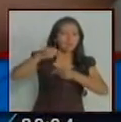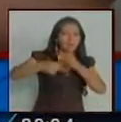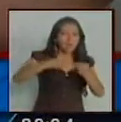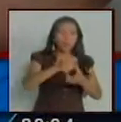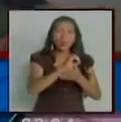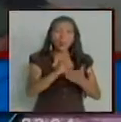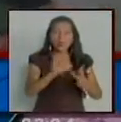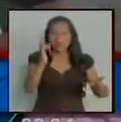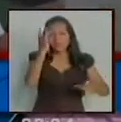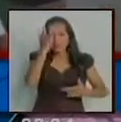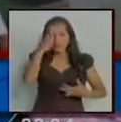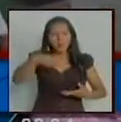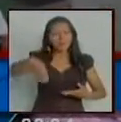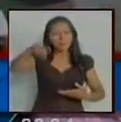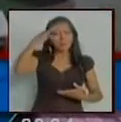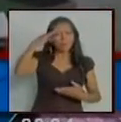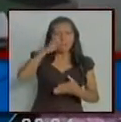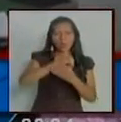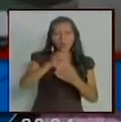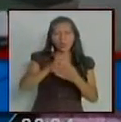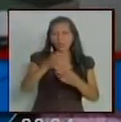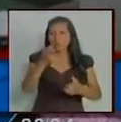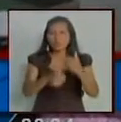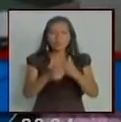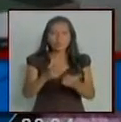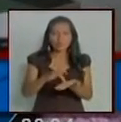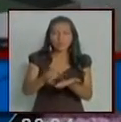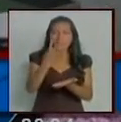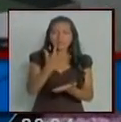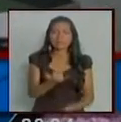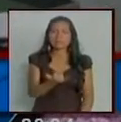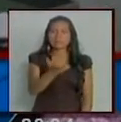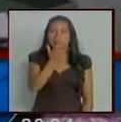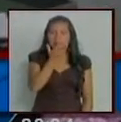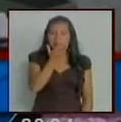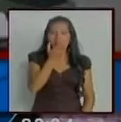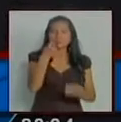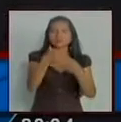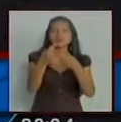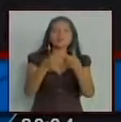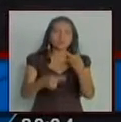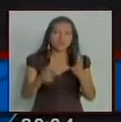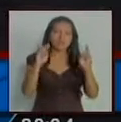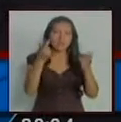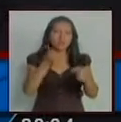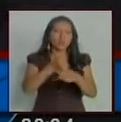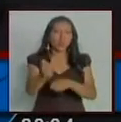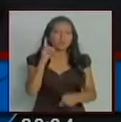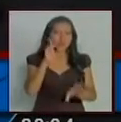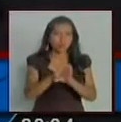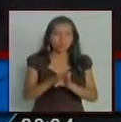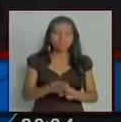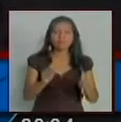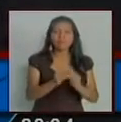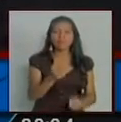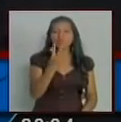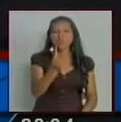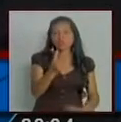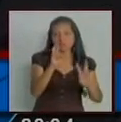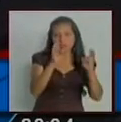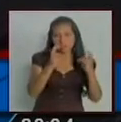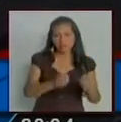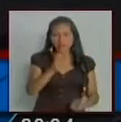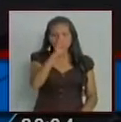de una enfermedad, traumatismo, exposición a largo plazo al ruido o medicamentos agresivos para el nervio auditivo. Existen dos tipos. La sordera parcial